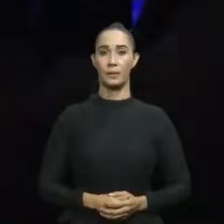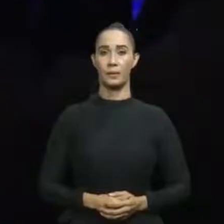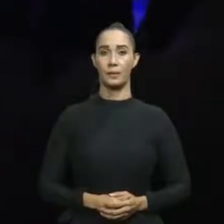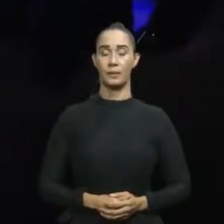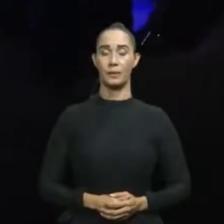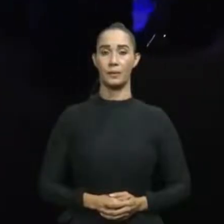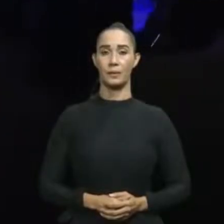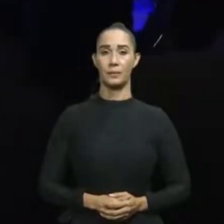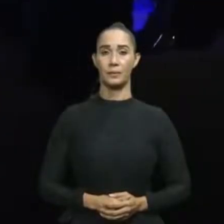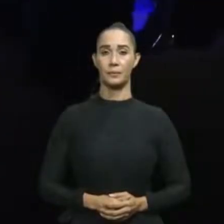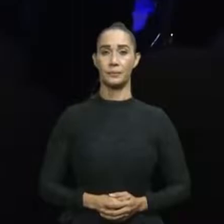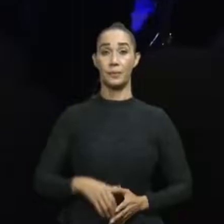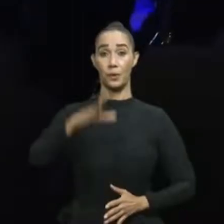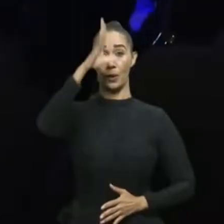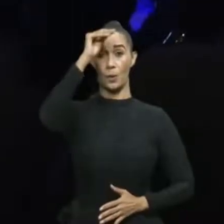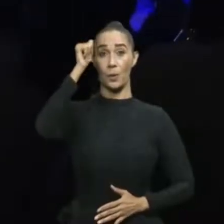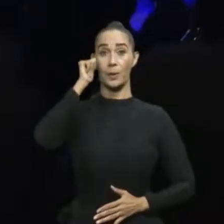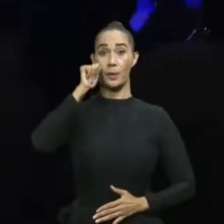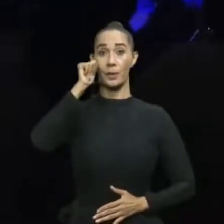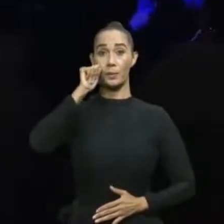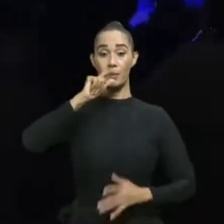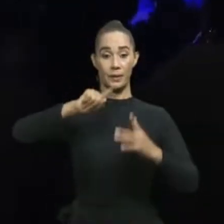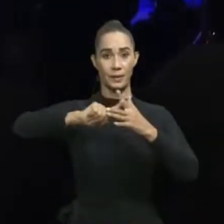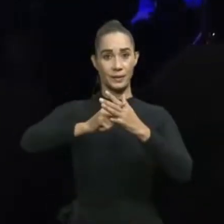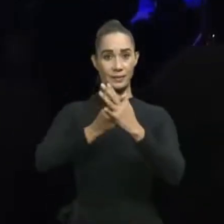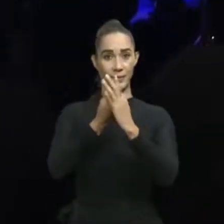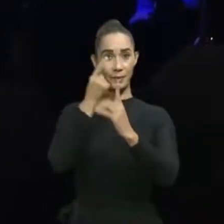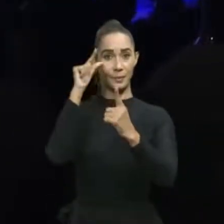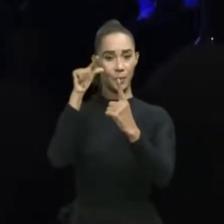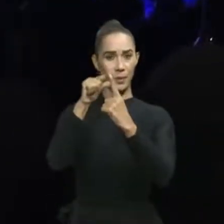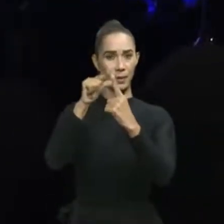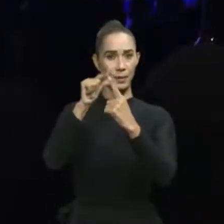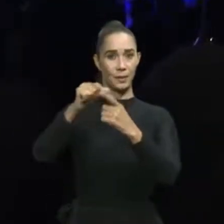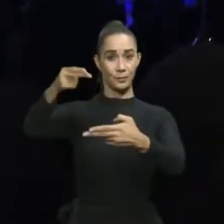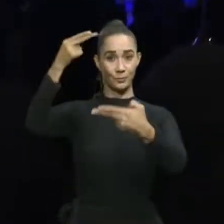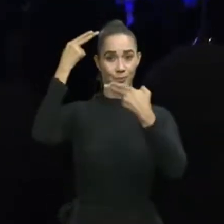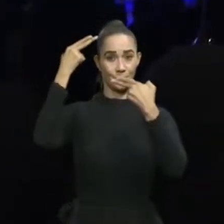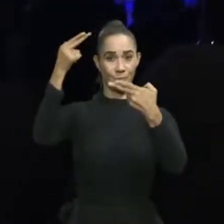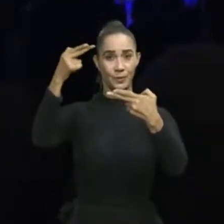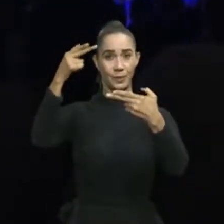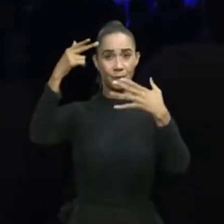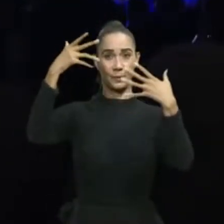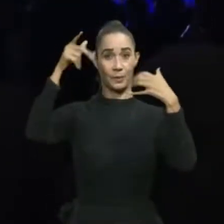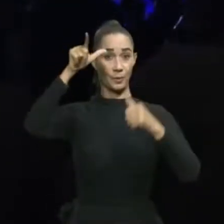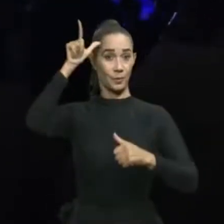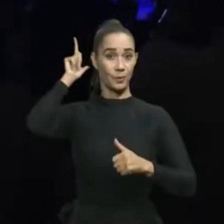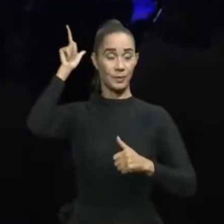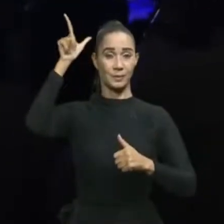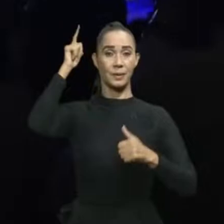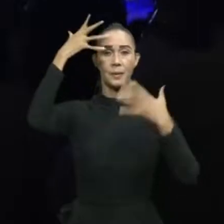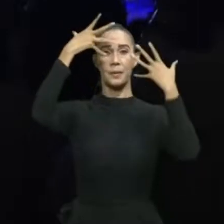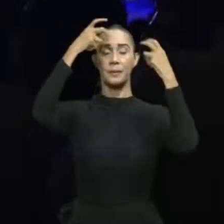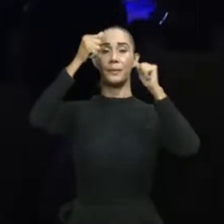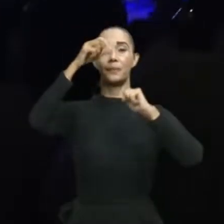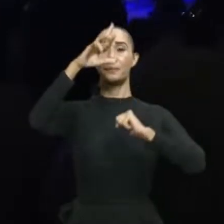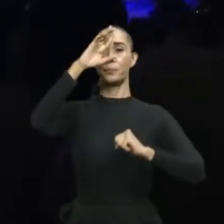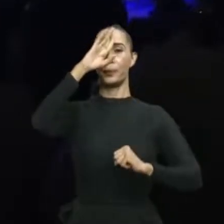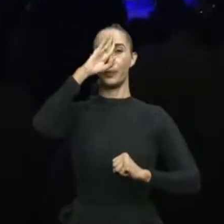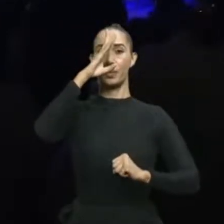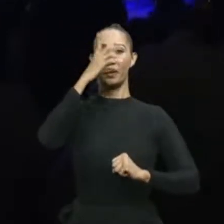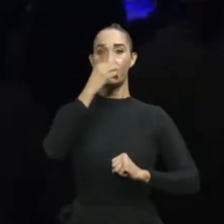damas y caballeros introducimos las palabras del excelentísimo señor luis abinader presidente